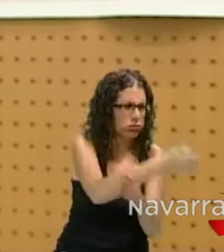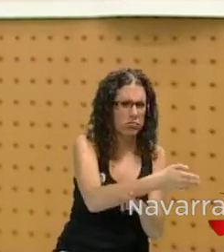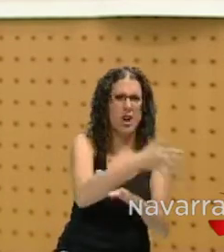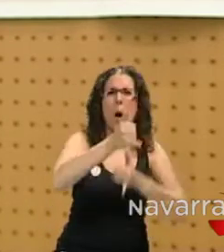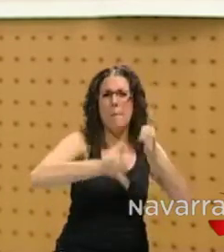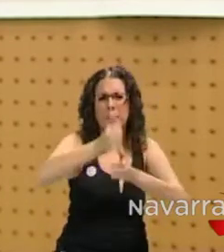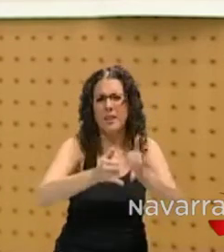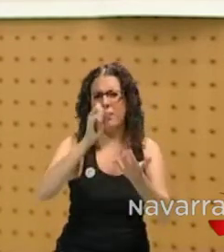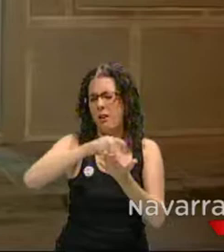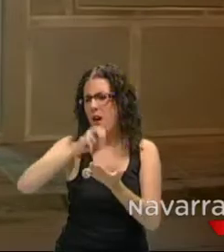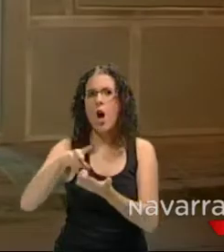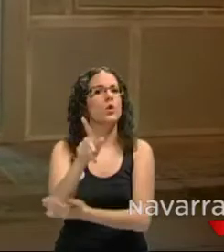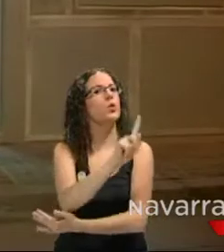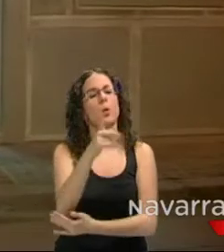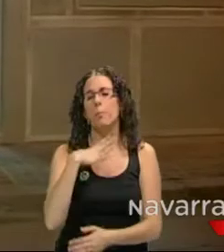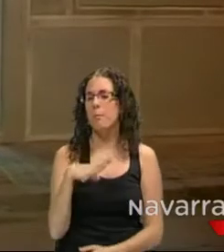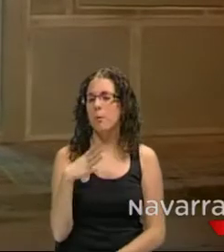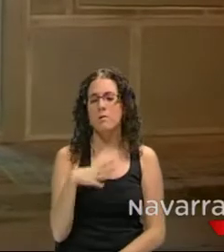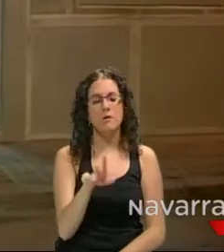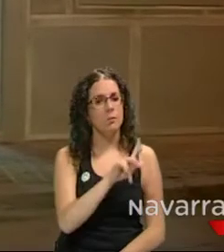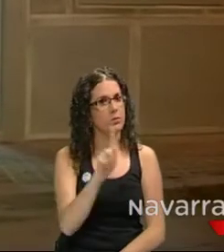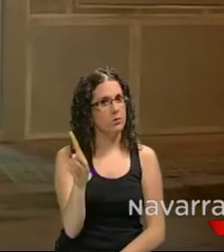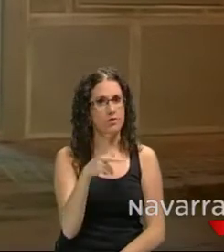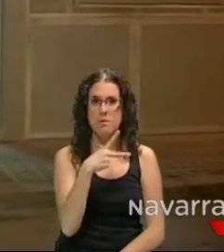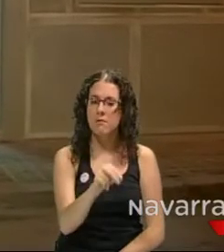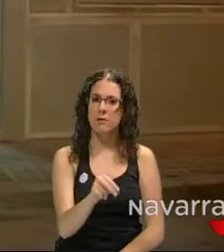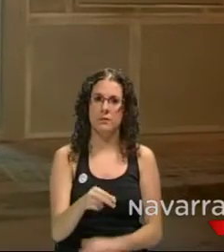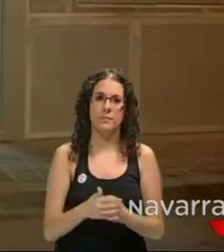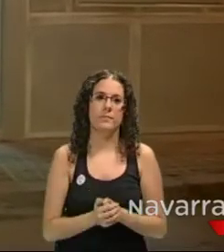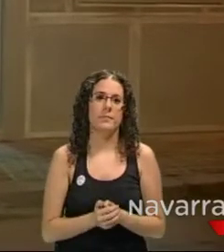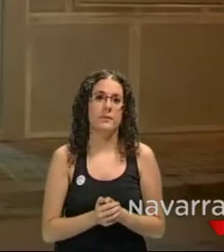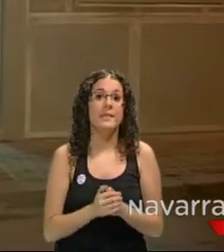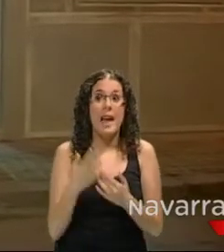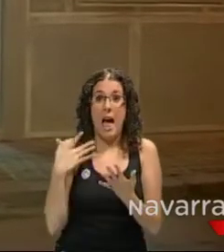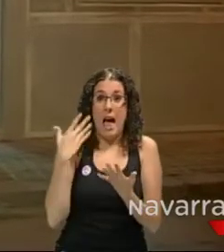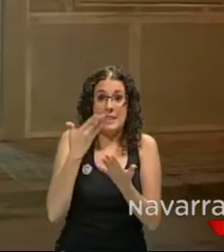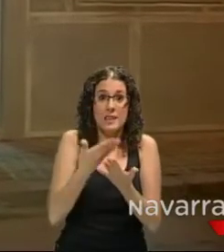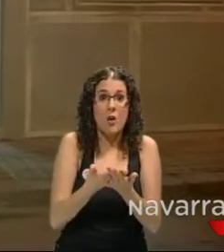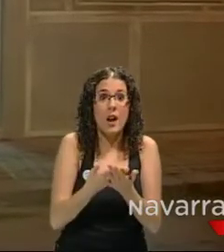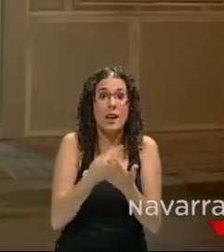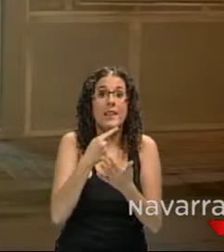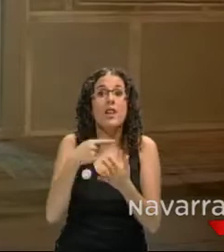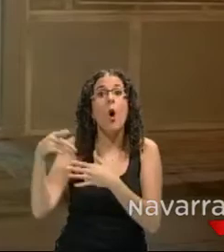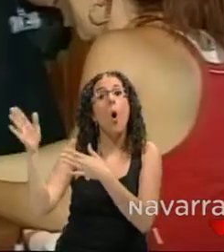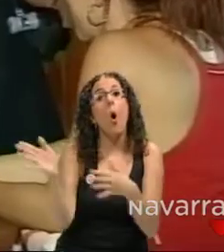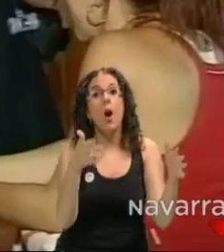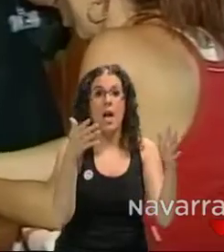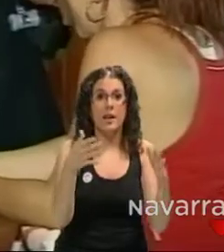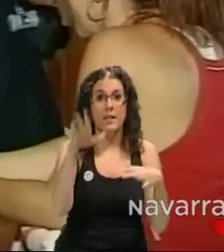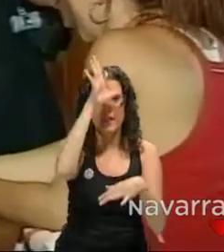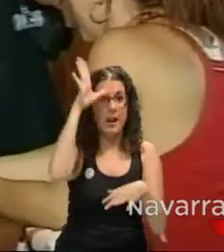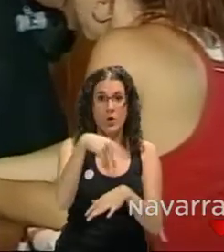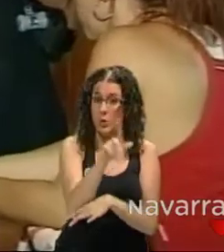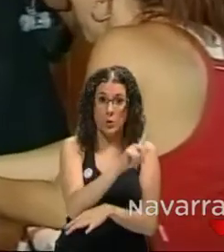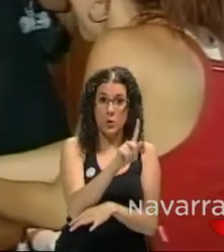del día. No hacer eso, por favor. Y es que lo vivido hasta ahora no ha sido una ola de calor propiamente, sino la resaca de una primavera para nada